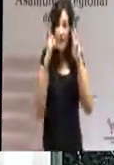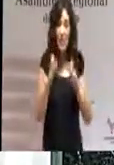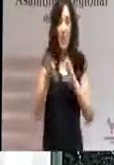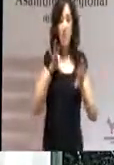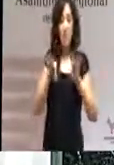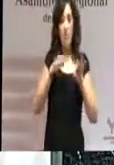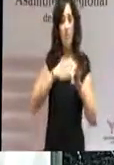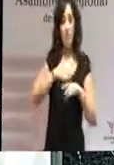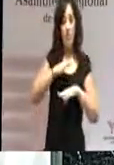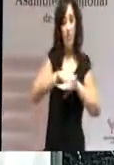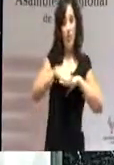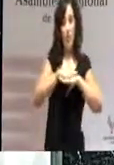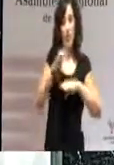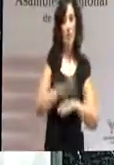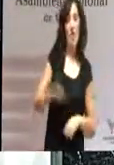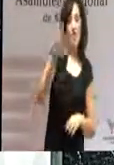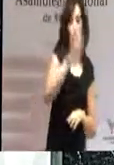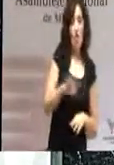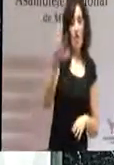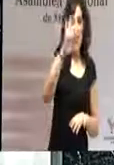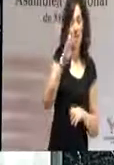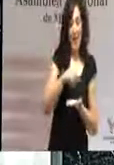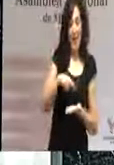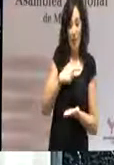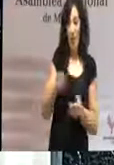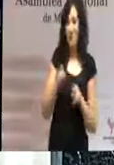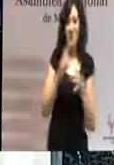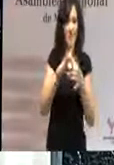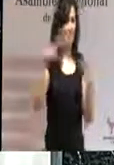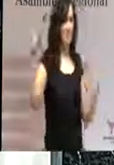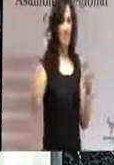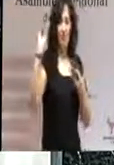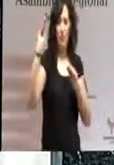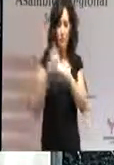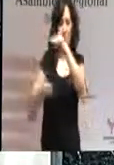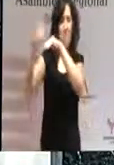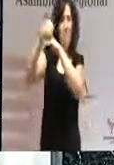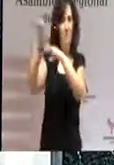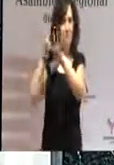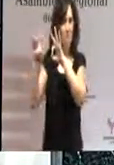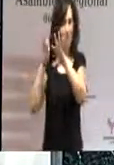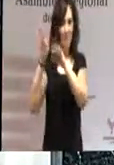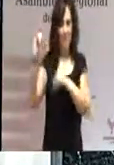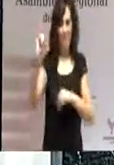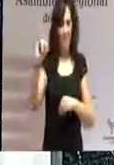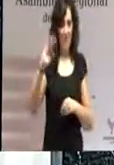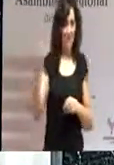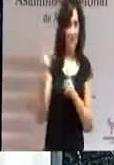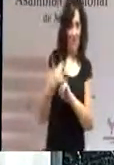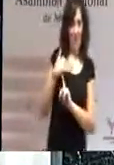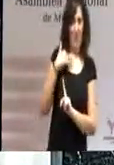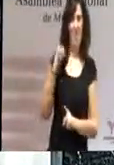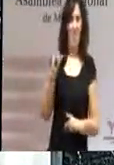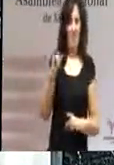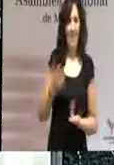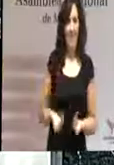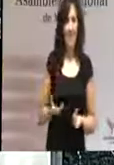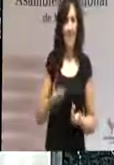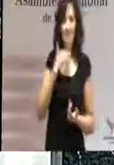de gobierno nacional y regionales. Algo, este contexto, que